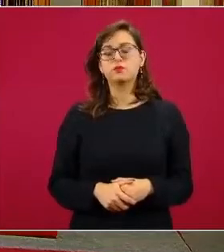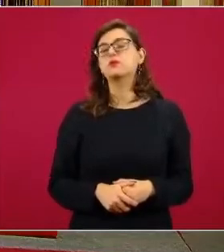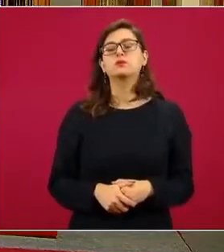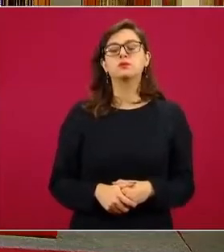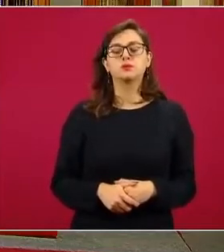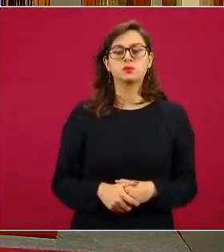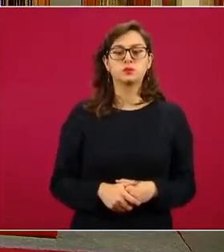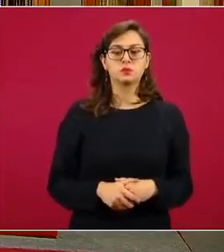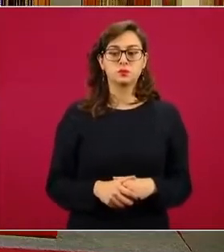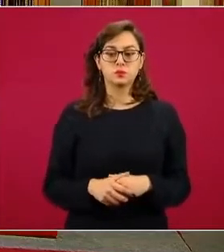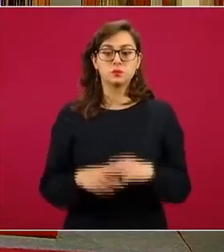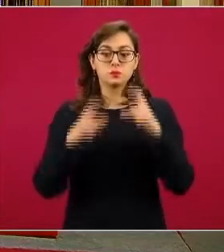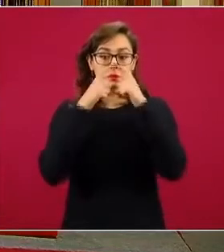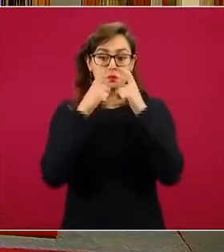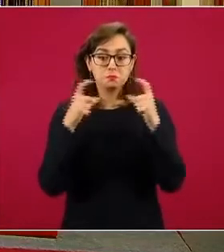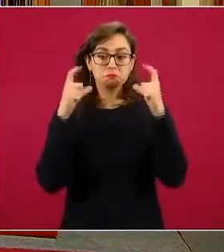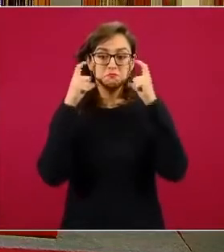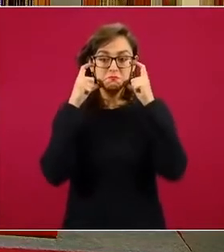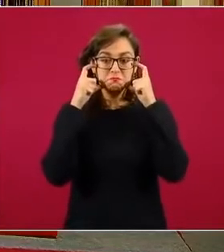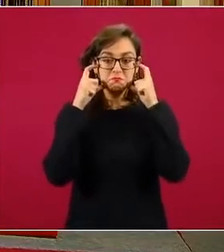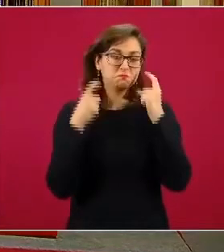mascarillas, diferentes cubrebocas.